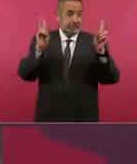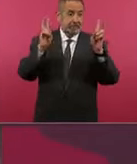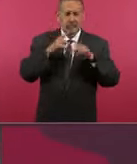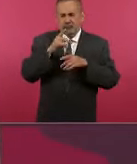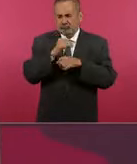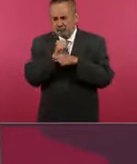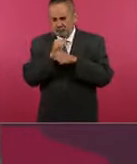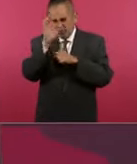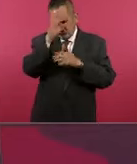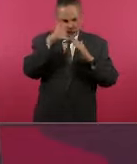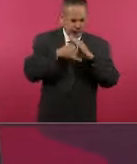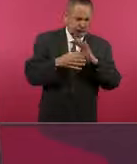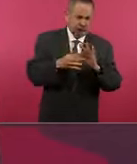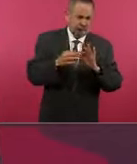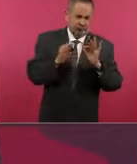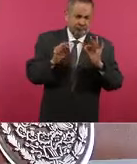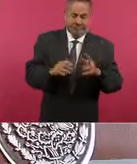pseudocientíficos,